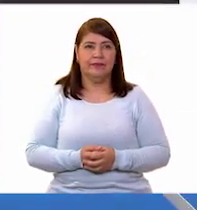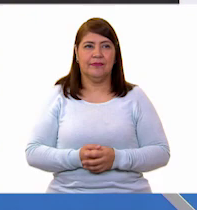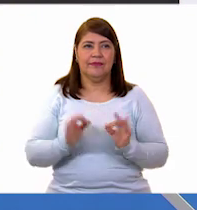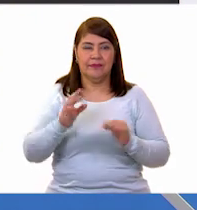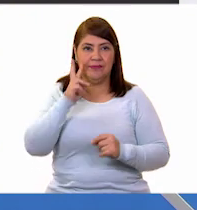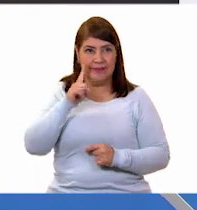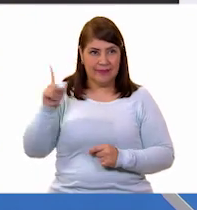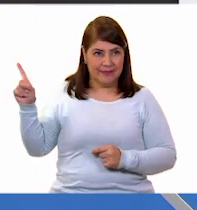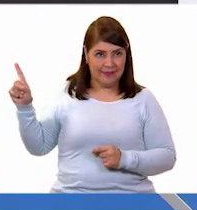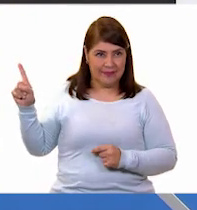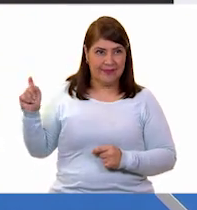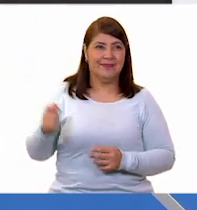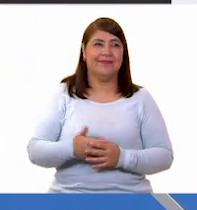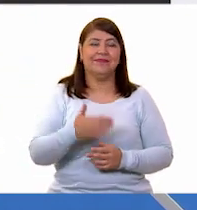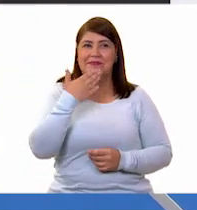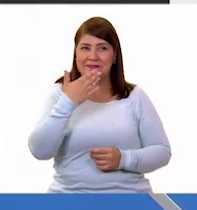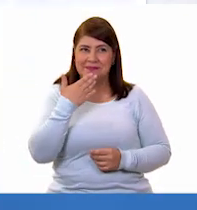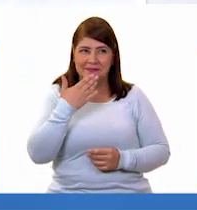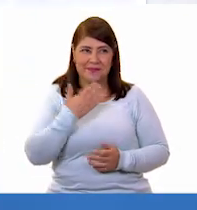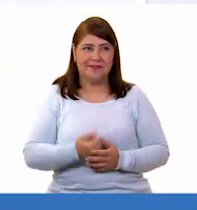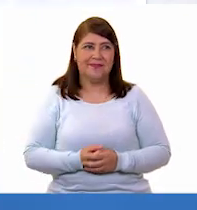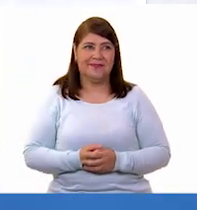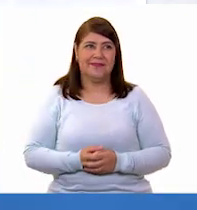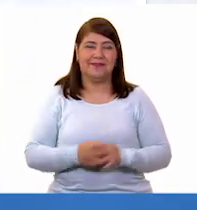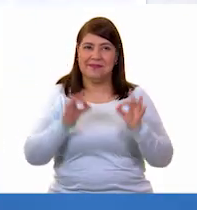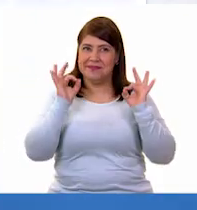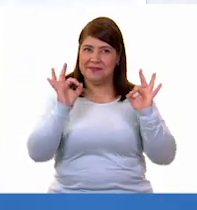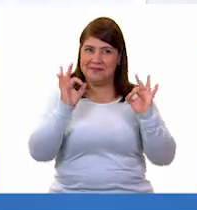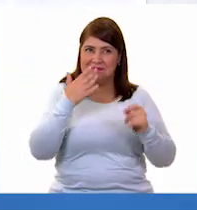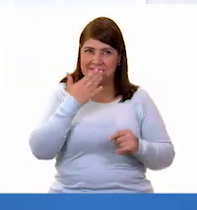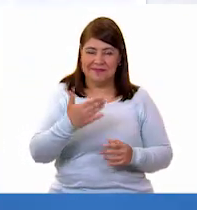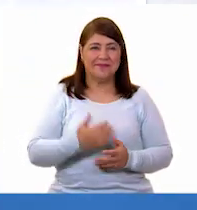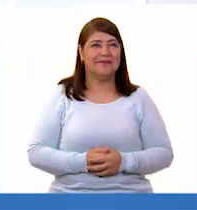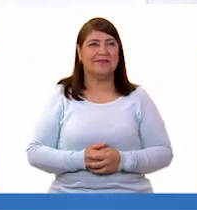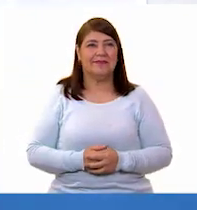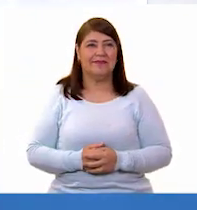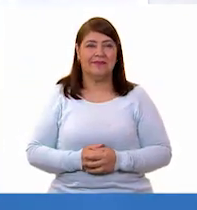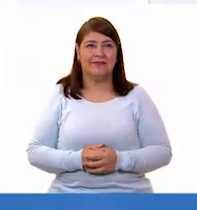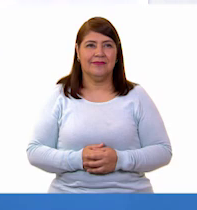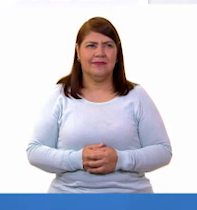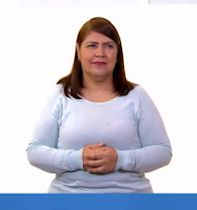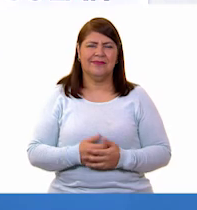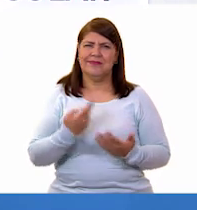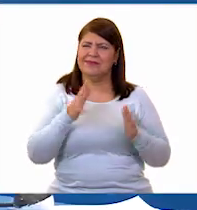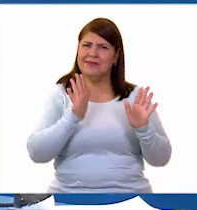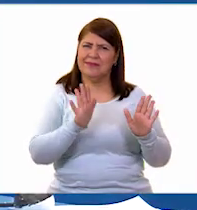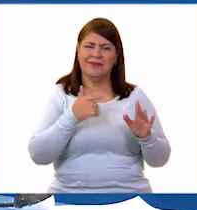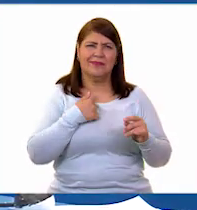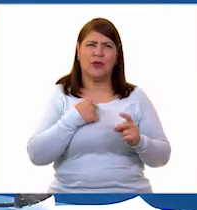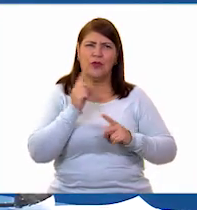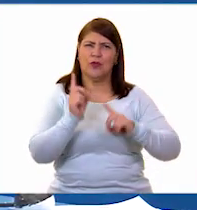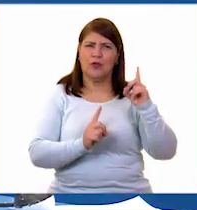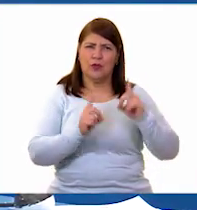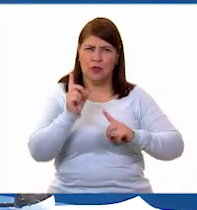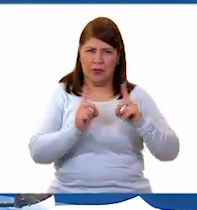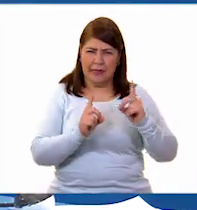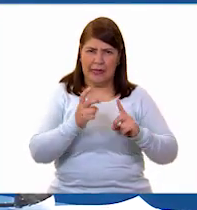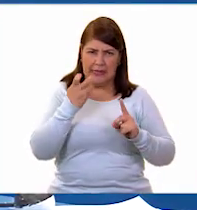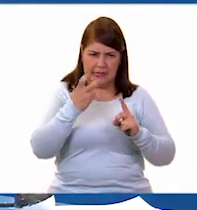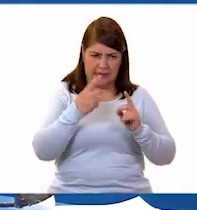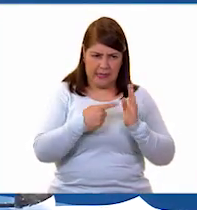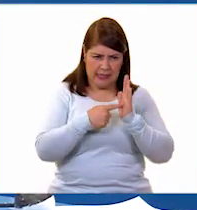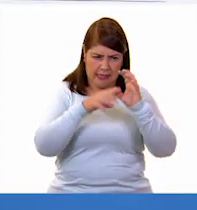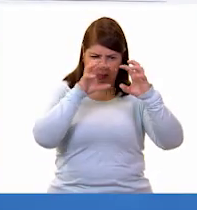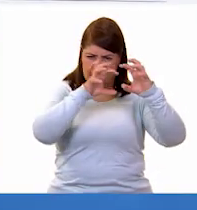Ahí está. Muy bien, María. Excelente, excelente. Sí. Pero, maestro, tengo una duda. Esta representación es